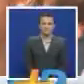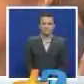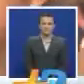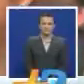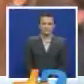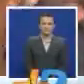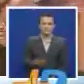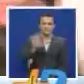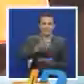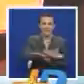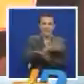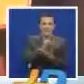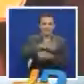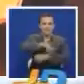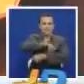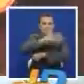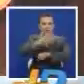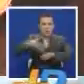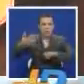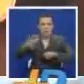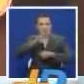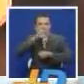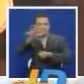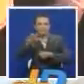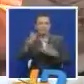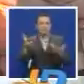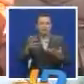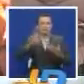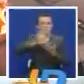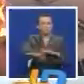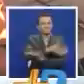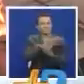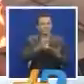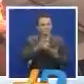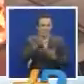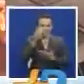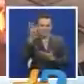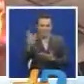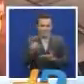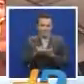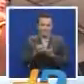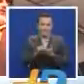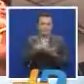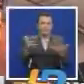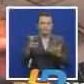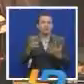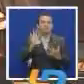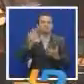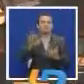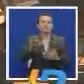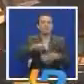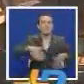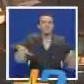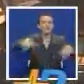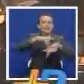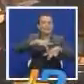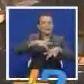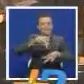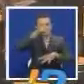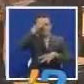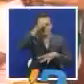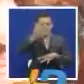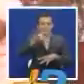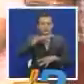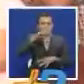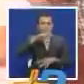Pregón y poesía popular hicieron parte del concierto de Jorge Veloz en Los Carrangueros de Ráquira, que se cumplió en el Parque Principal de Yumbo. Soy hijo de